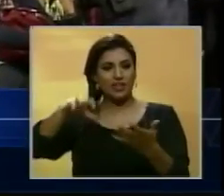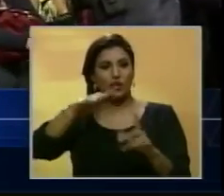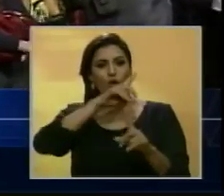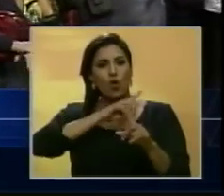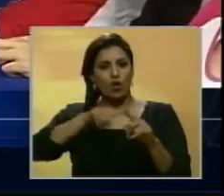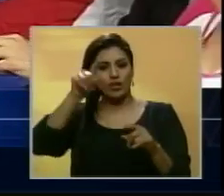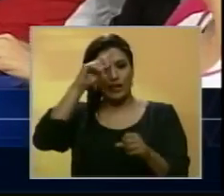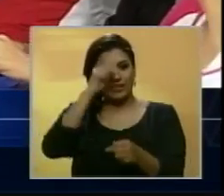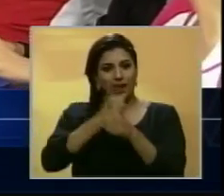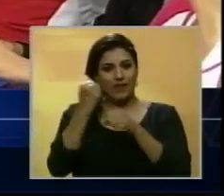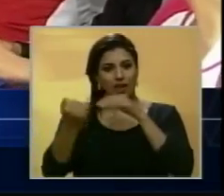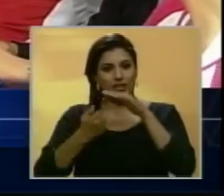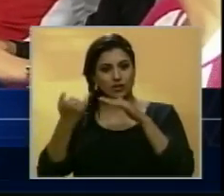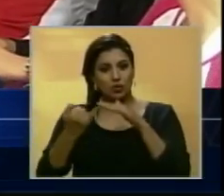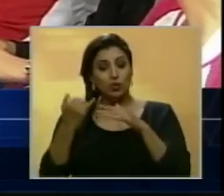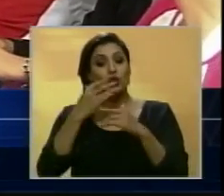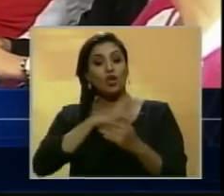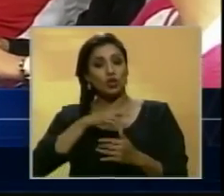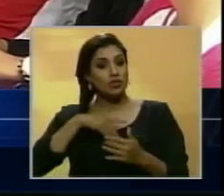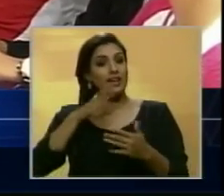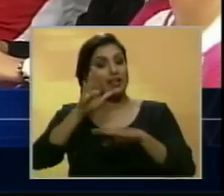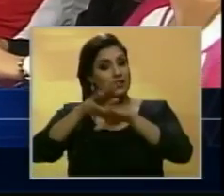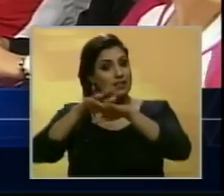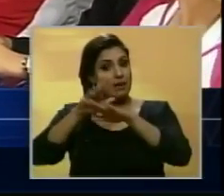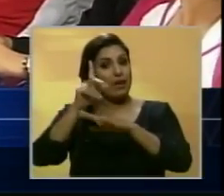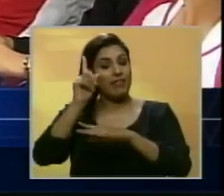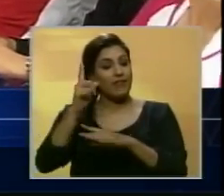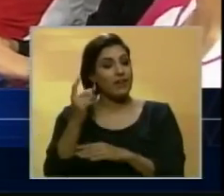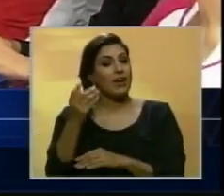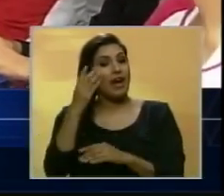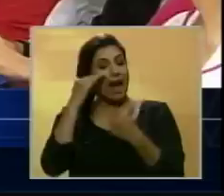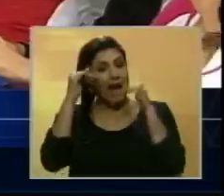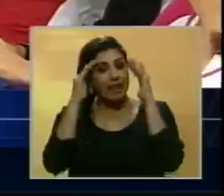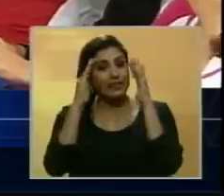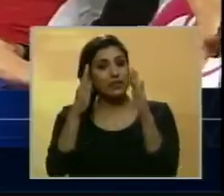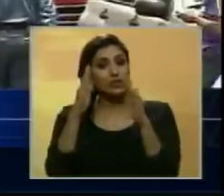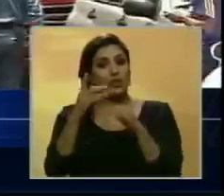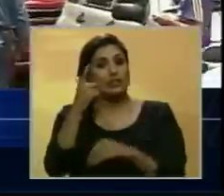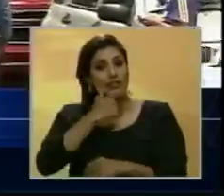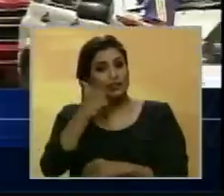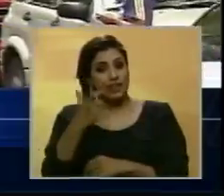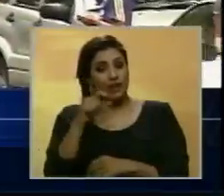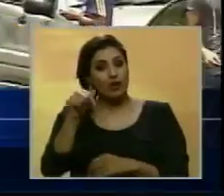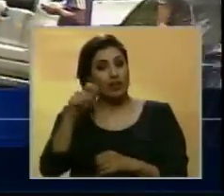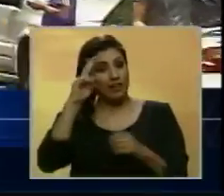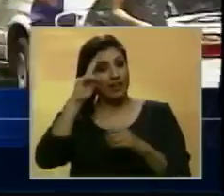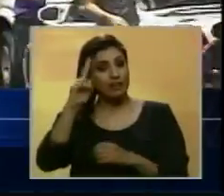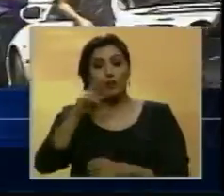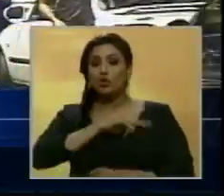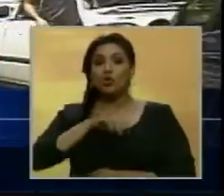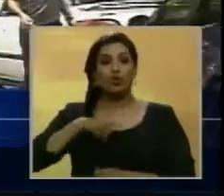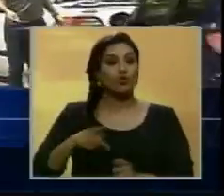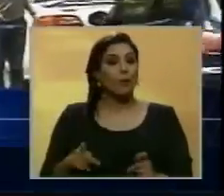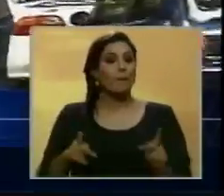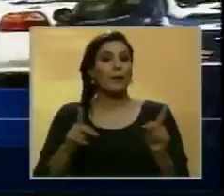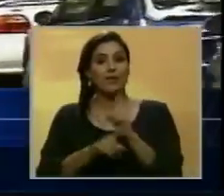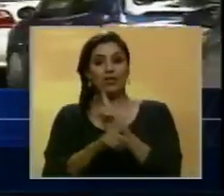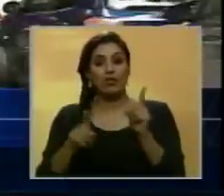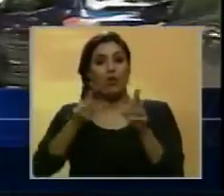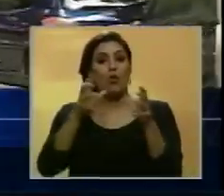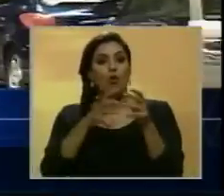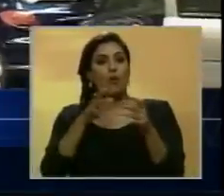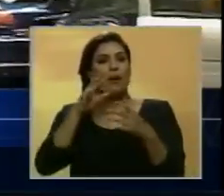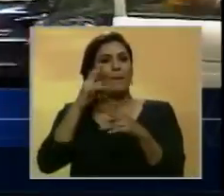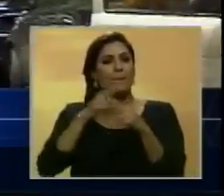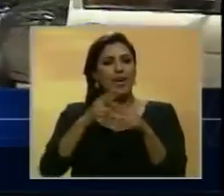otros funcionarios de la institución. Y queremos hacer un llamado de atención muy serio a este respecto. No vamos a permitir que se ponga